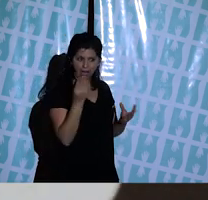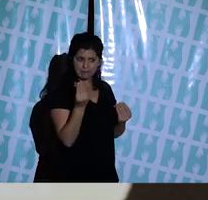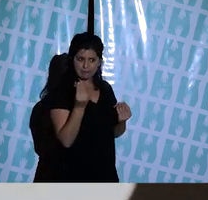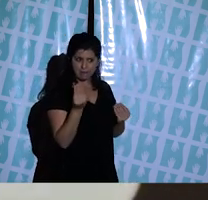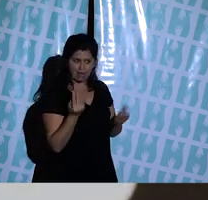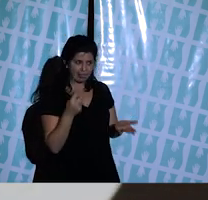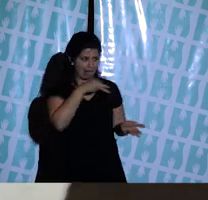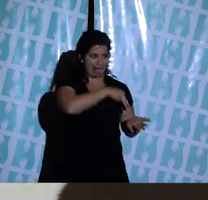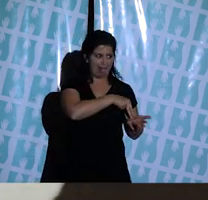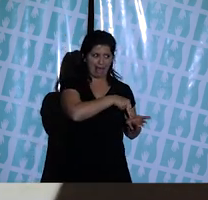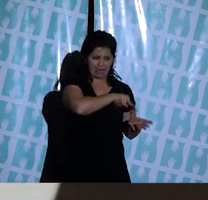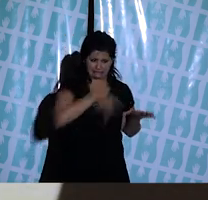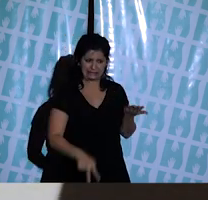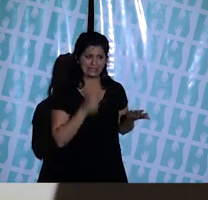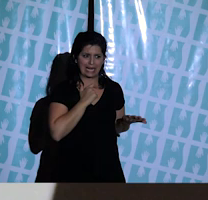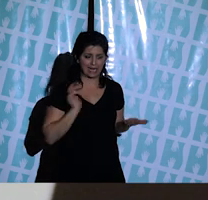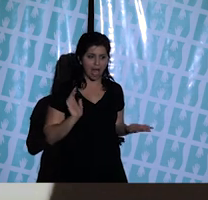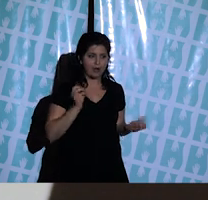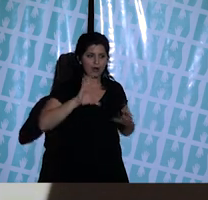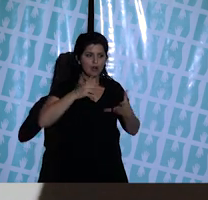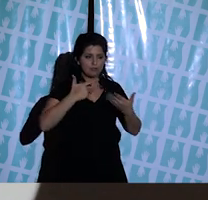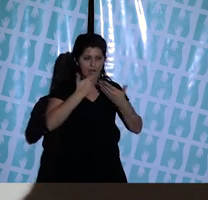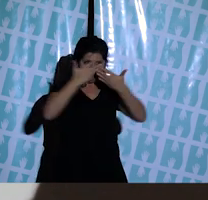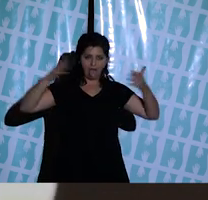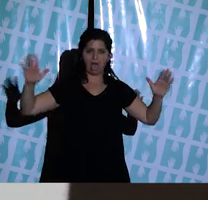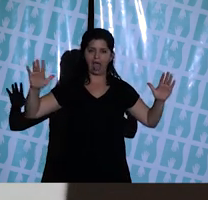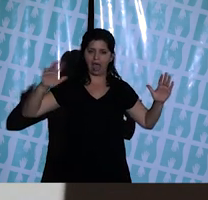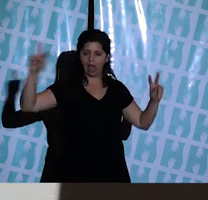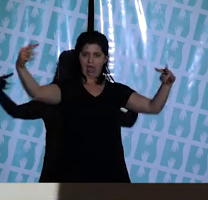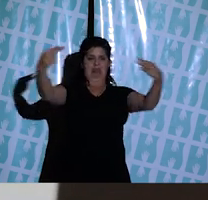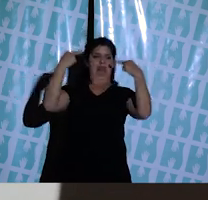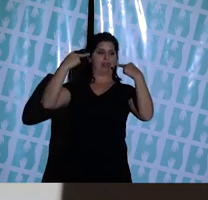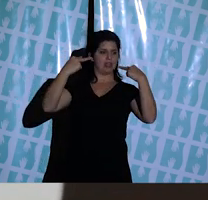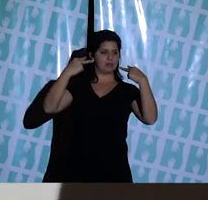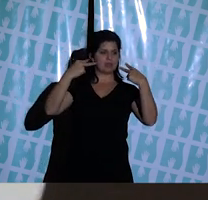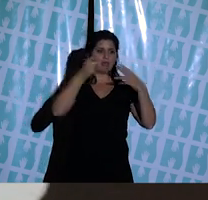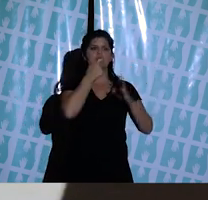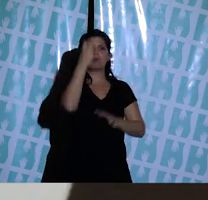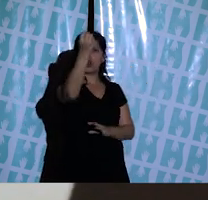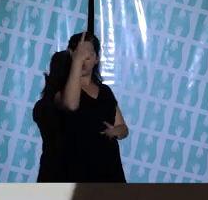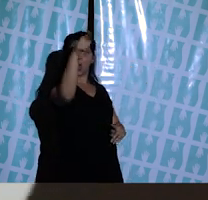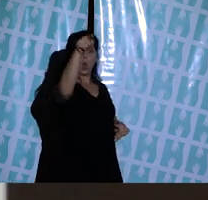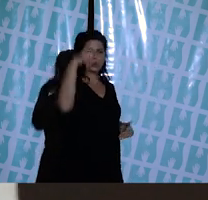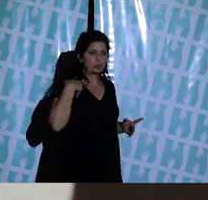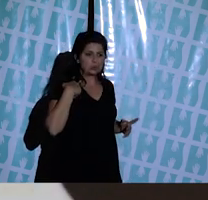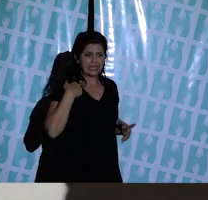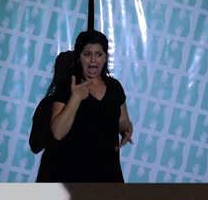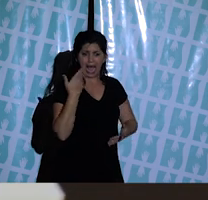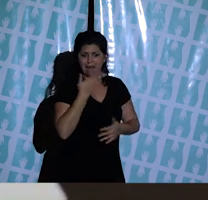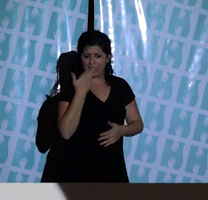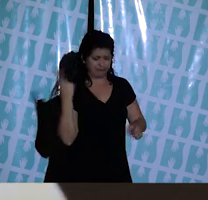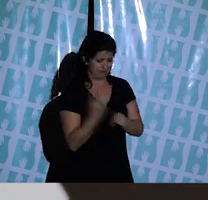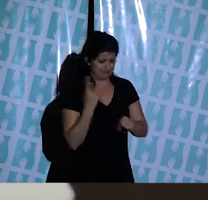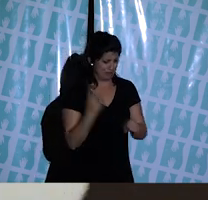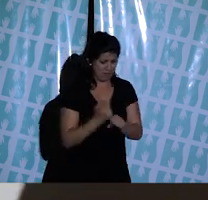quieren bajar, etc. Porque no es situación de exposición. Si ese alumno me deja hablar, me voy a sentir ansioso, me voy a olvidar lo que tengo